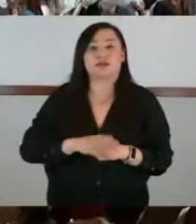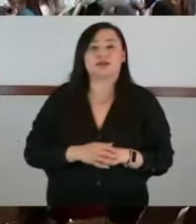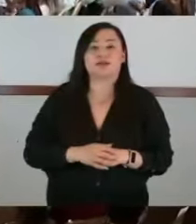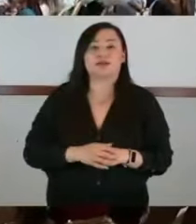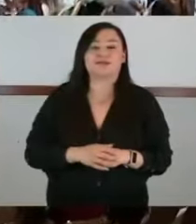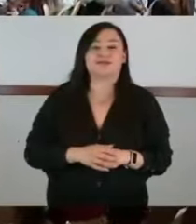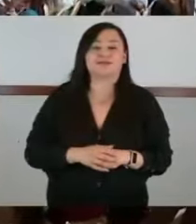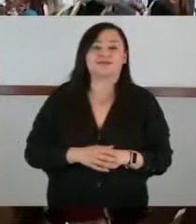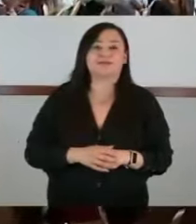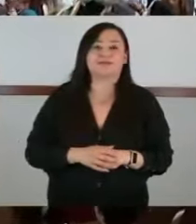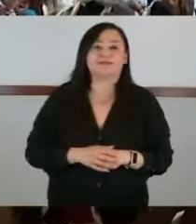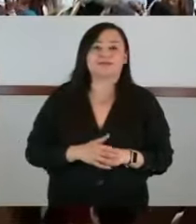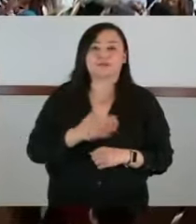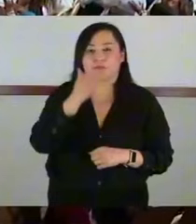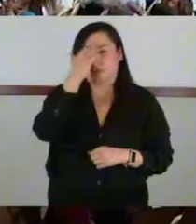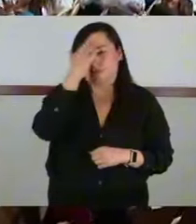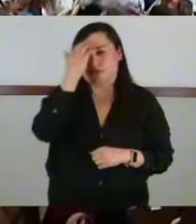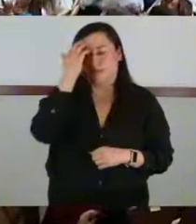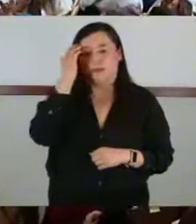Hoy